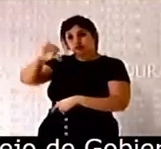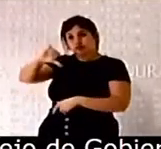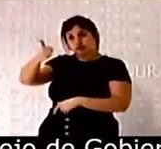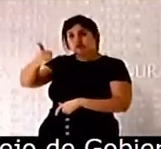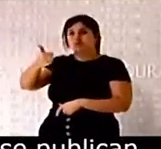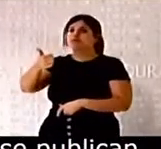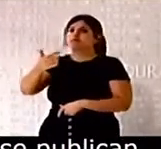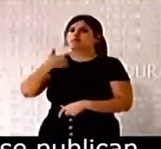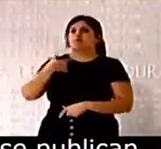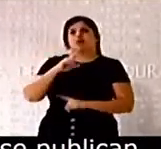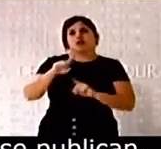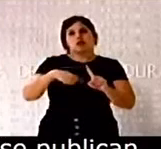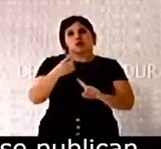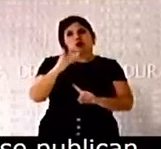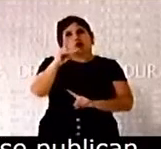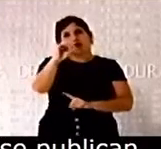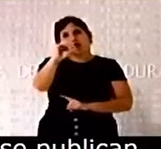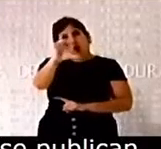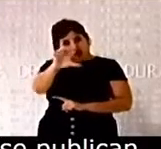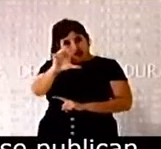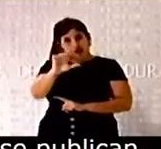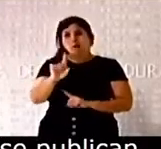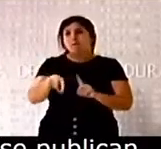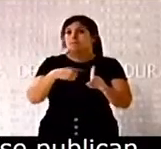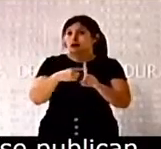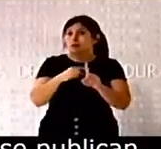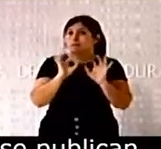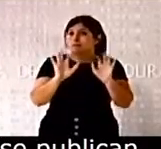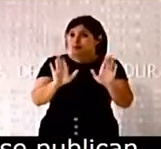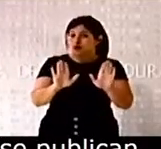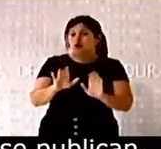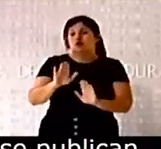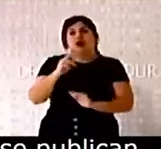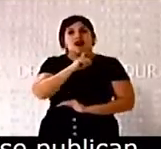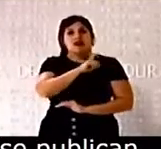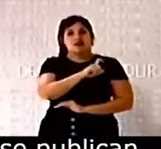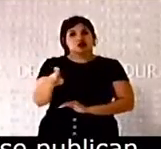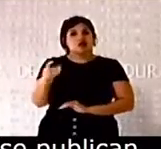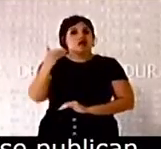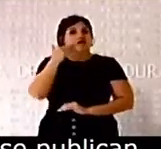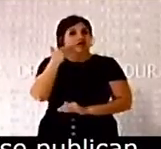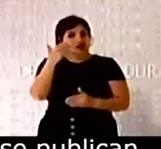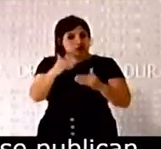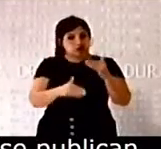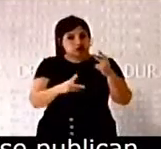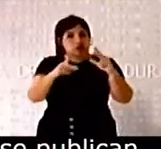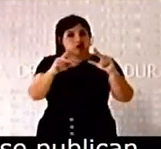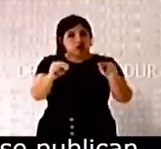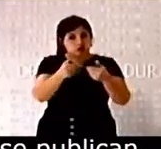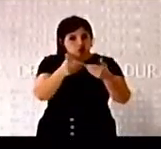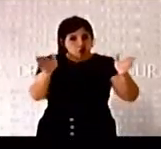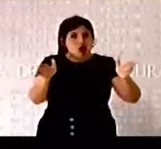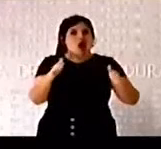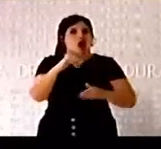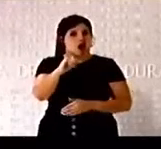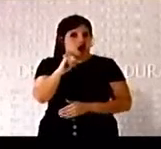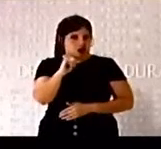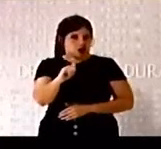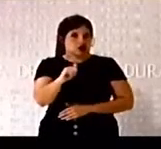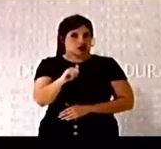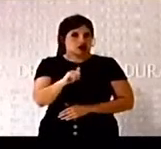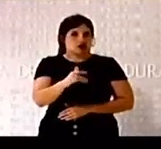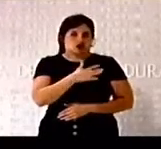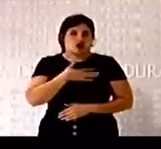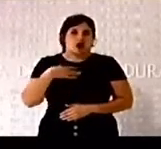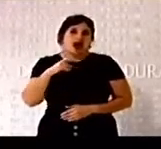fin. Lo digo para que todo el mundo sepa cuál es el procedimiento, independientemente de que este